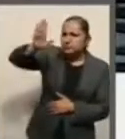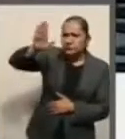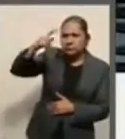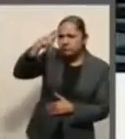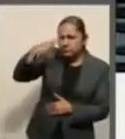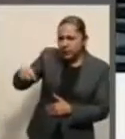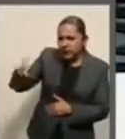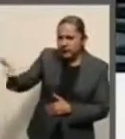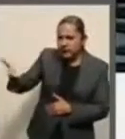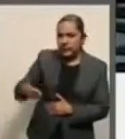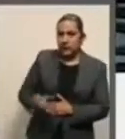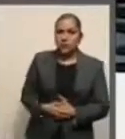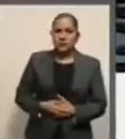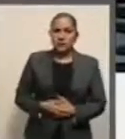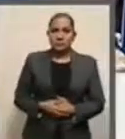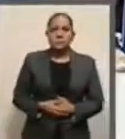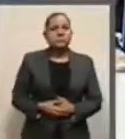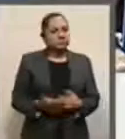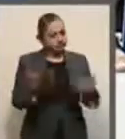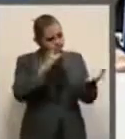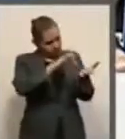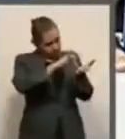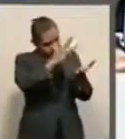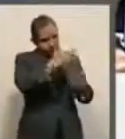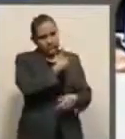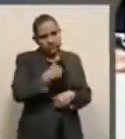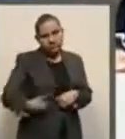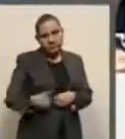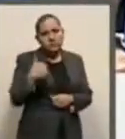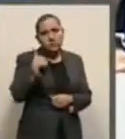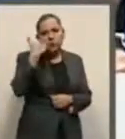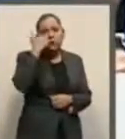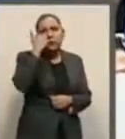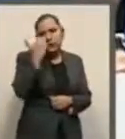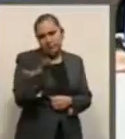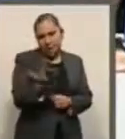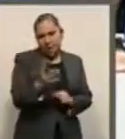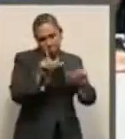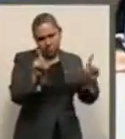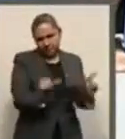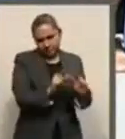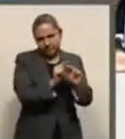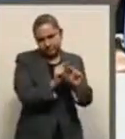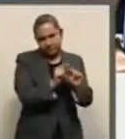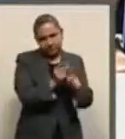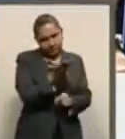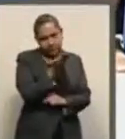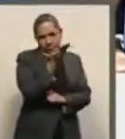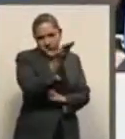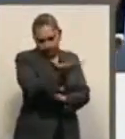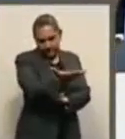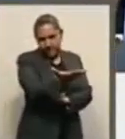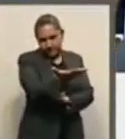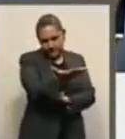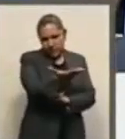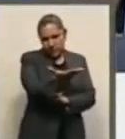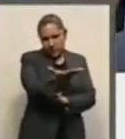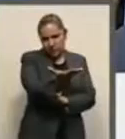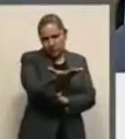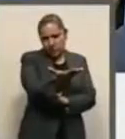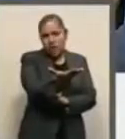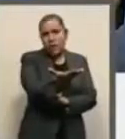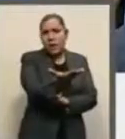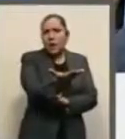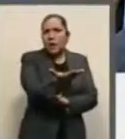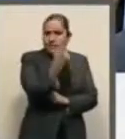sonido a la adelante muchísimas gracias presidenta nada más para pedir una emoción de que